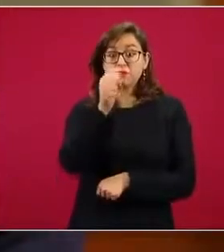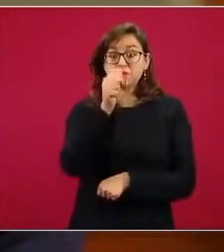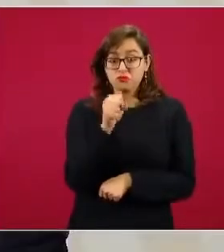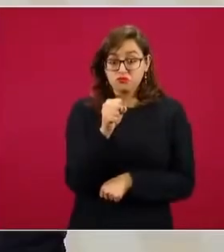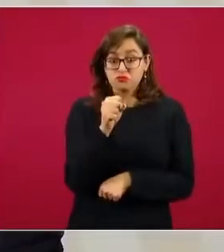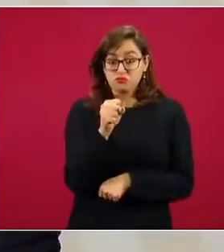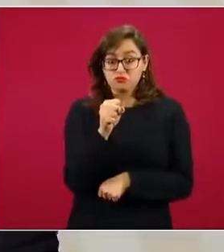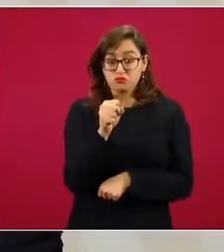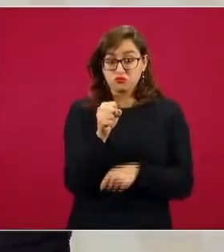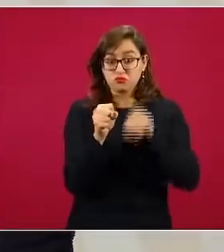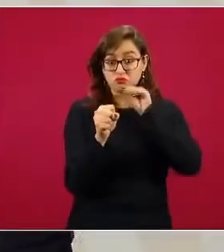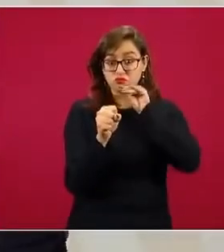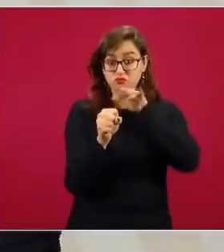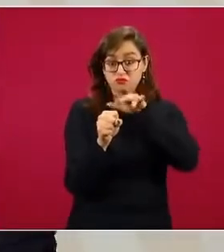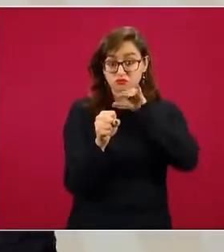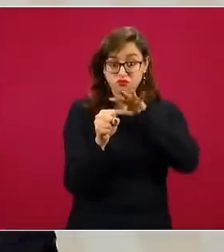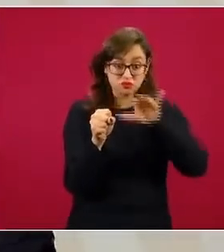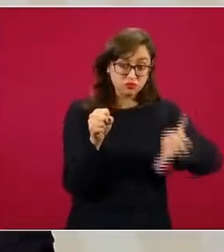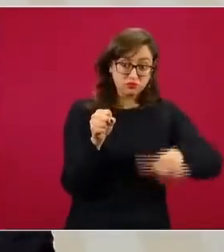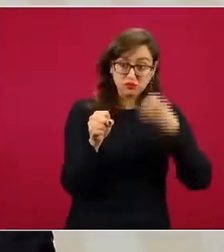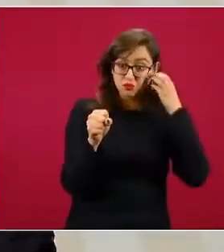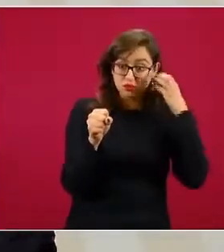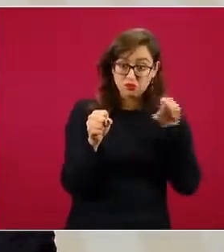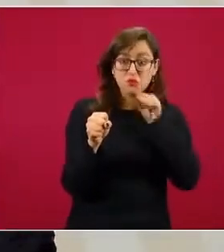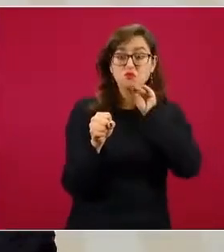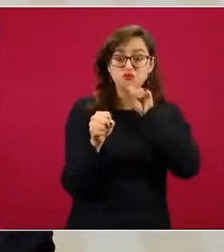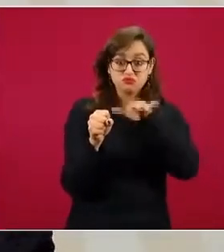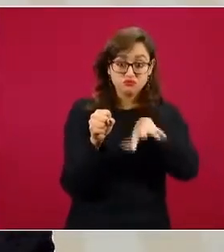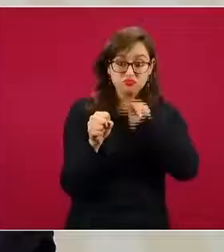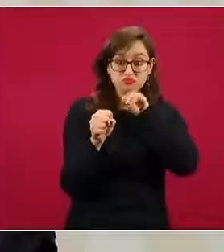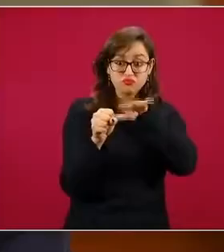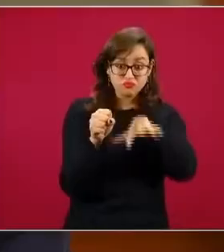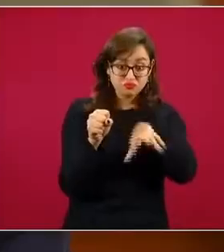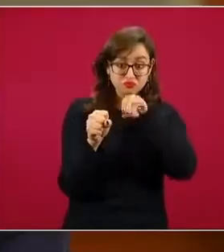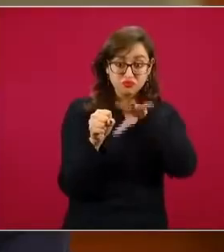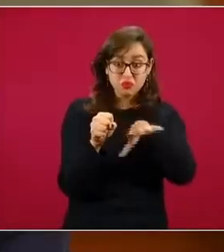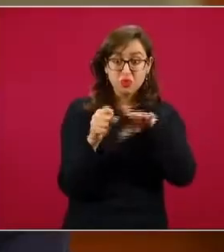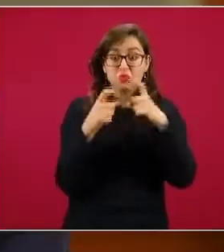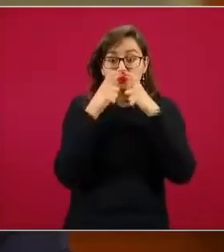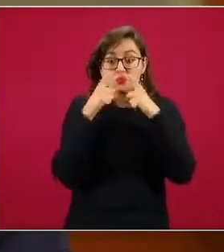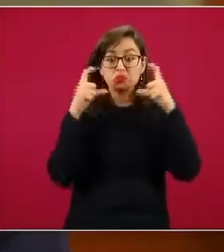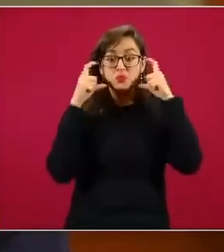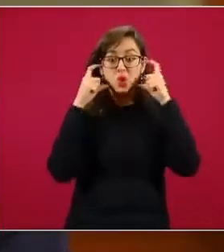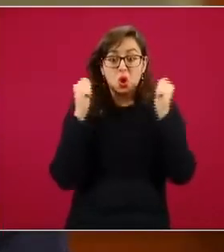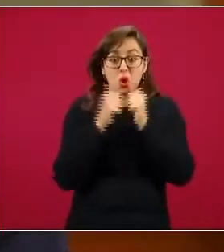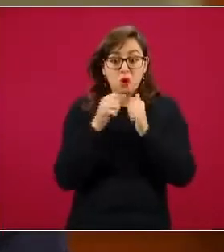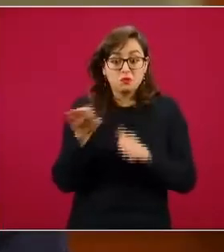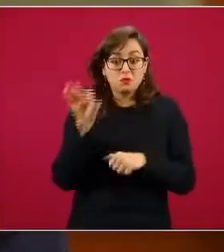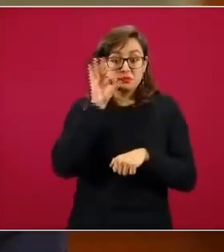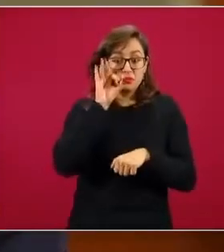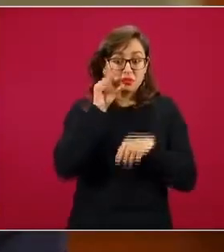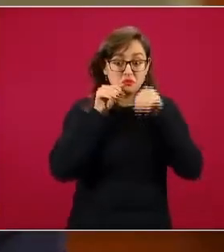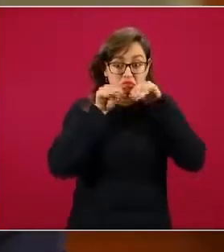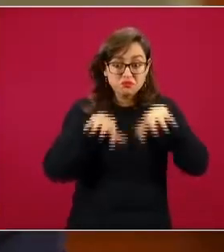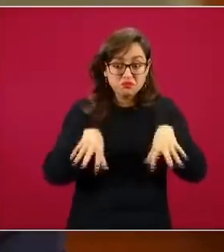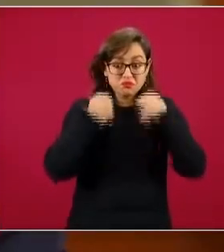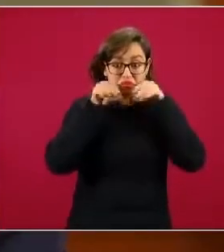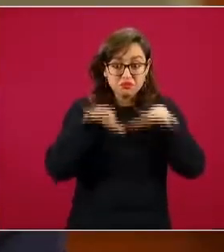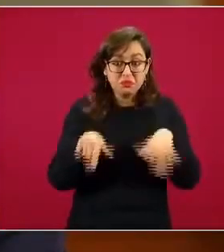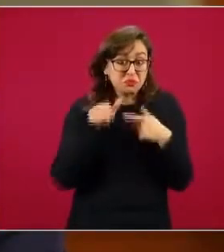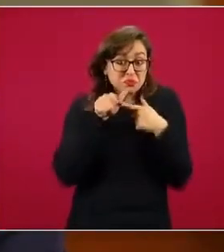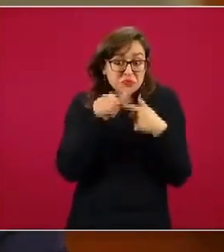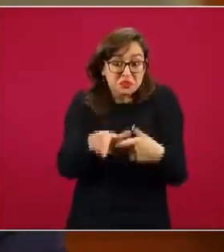y a mi dispositivo electrónico, ¿sí? Entonces no sirve. Lo que hay que hacer es utilizar